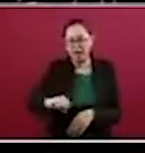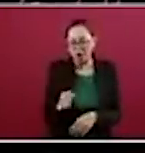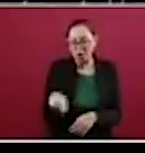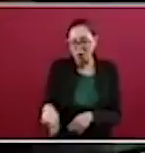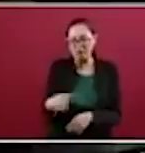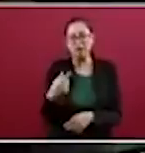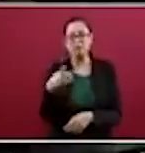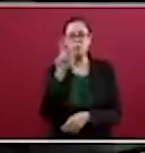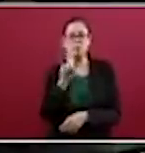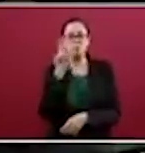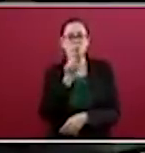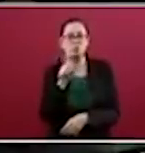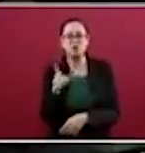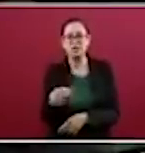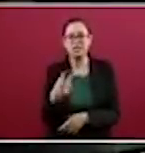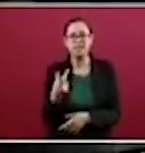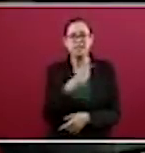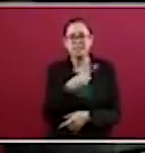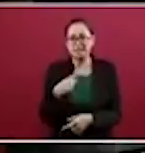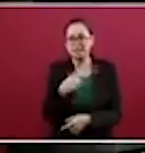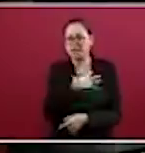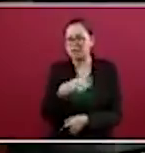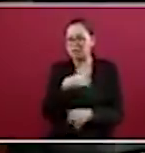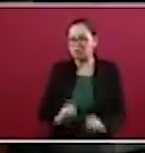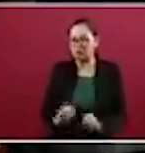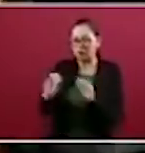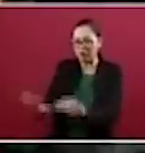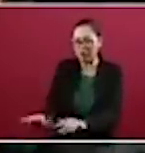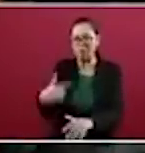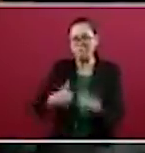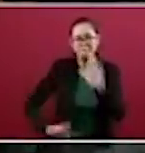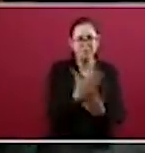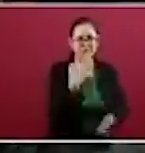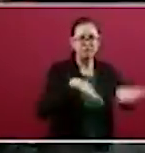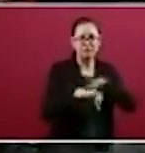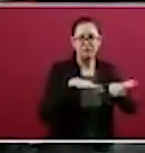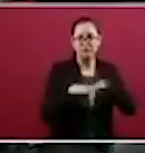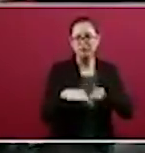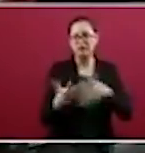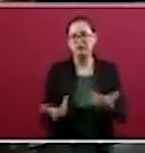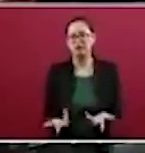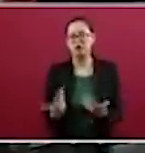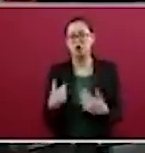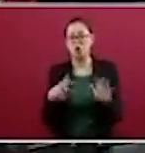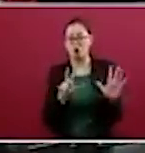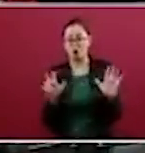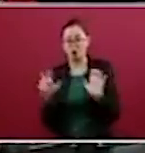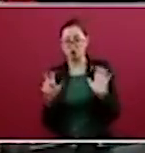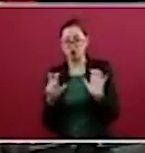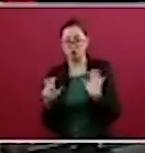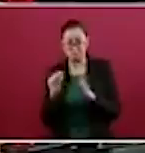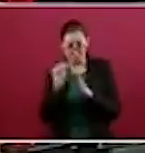madres que tienen a sus hijos, que se ven en la necesidad de dejar a sus hijos en estas estancias, sobre todo porque 800 pesos al mes pues les